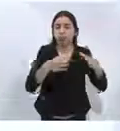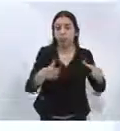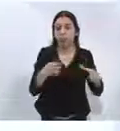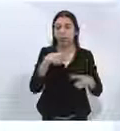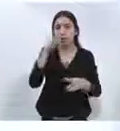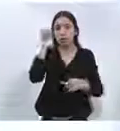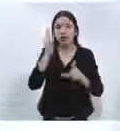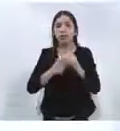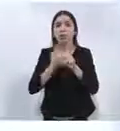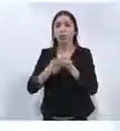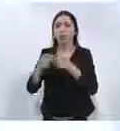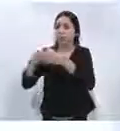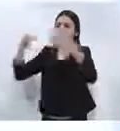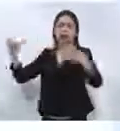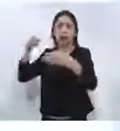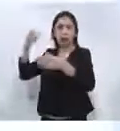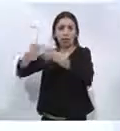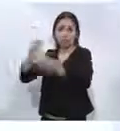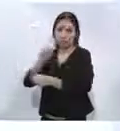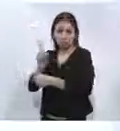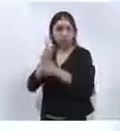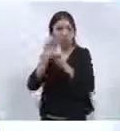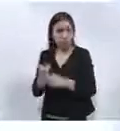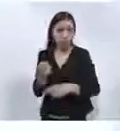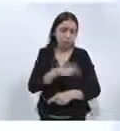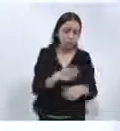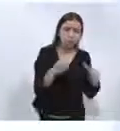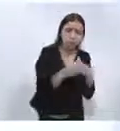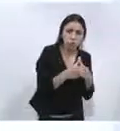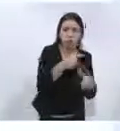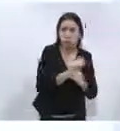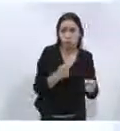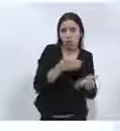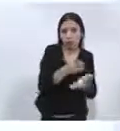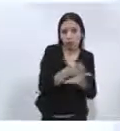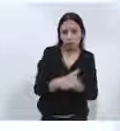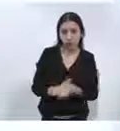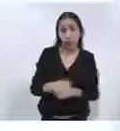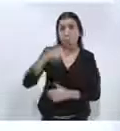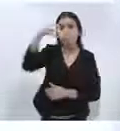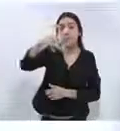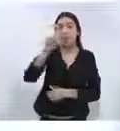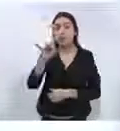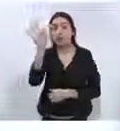los grandes, ¿verdad? Como te estaba comentando, el 98%